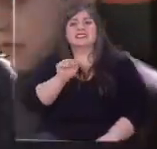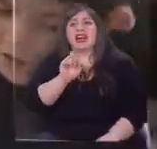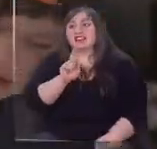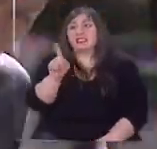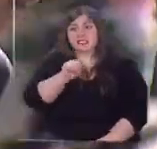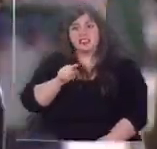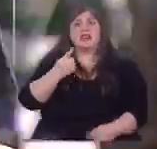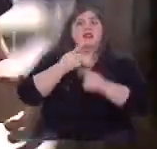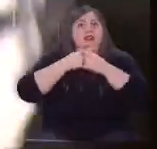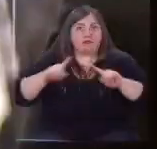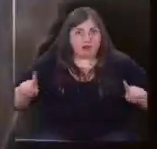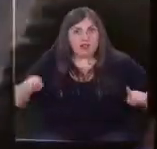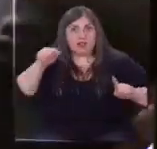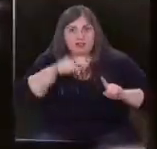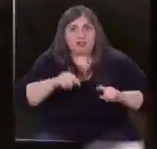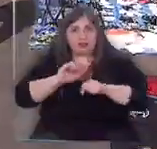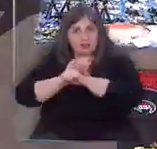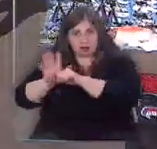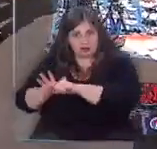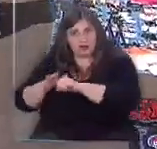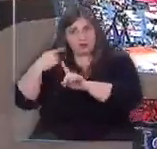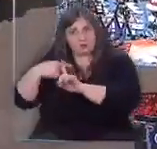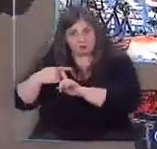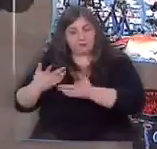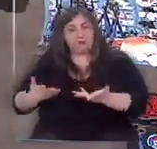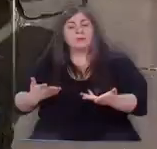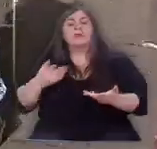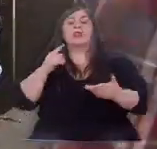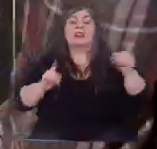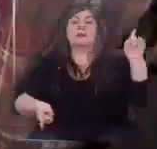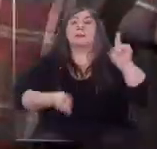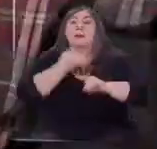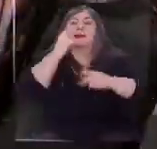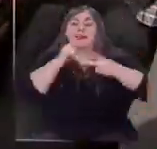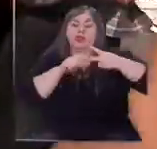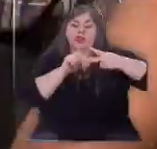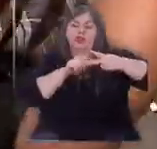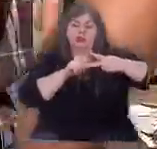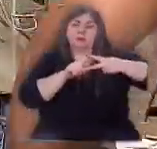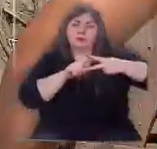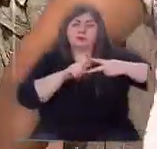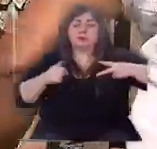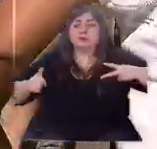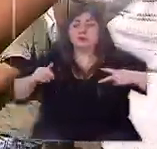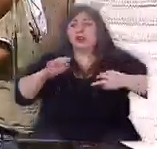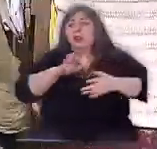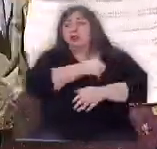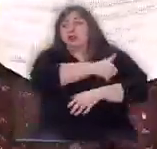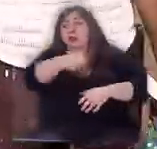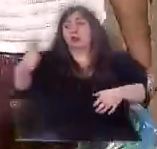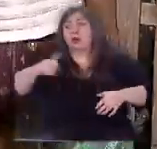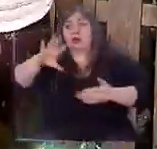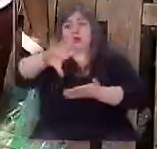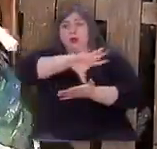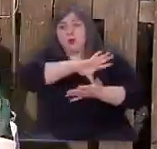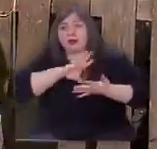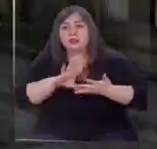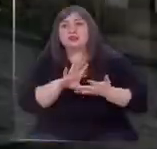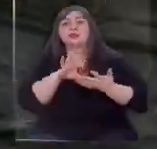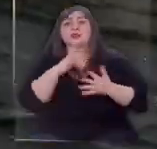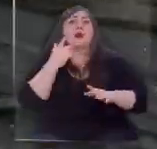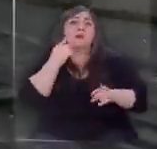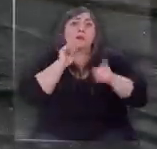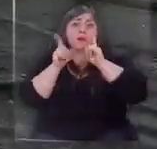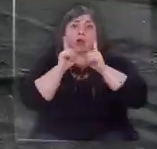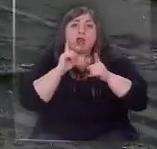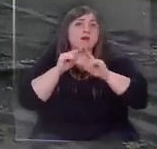son distintos en esta epidemia. El primero era que todos los países iban a poder hacer gran cantidad de test,